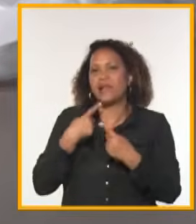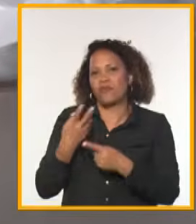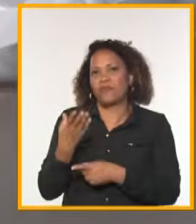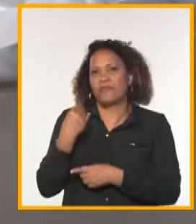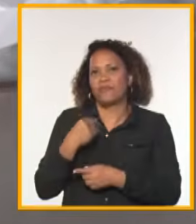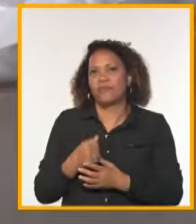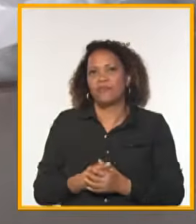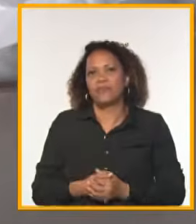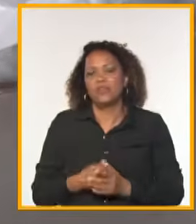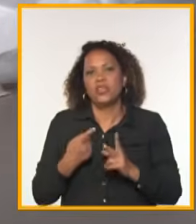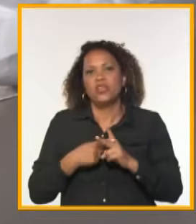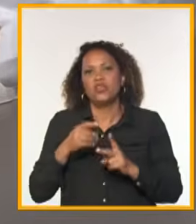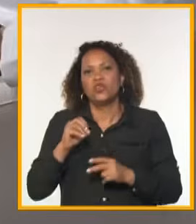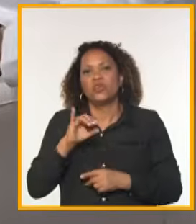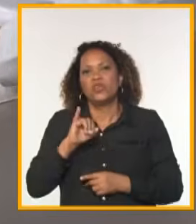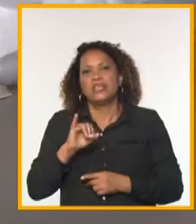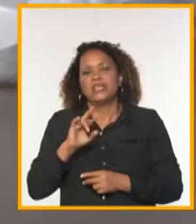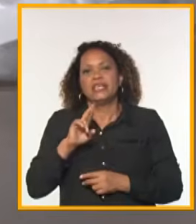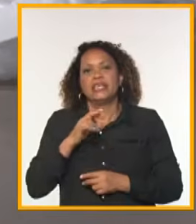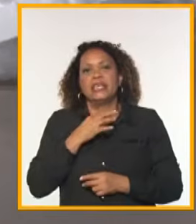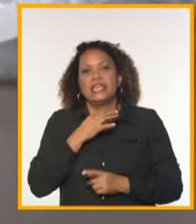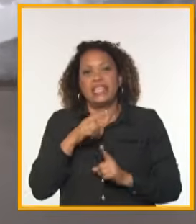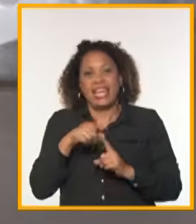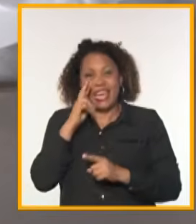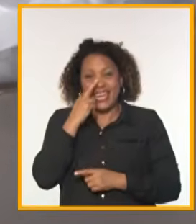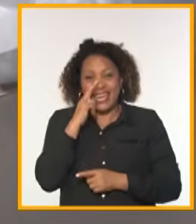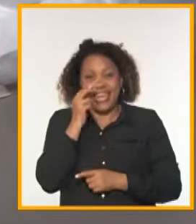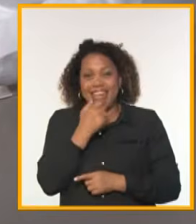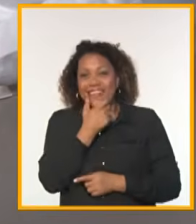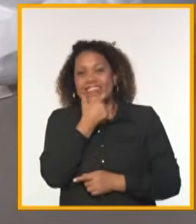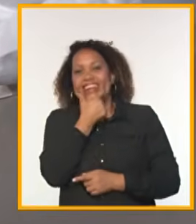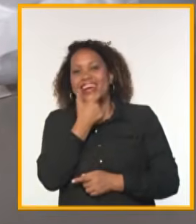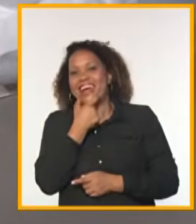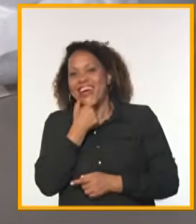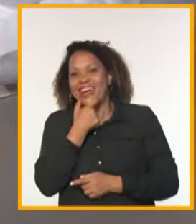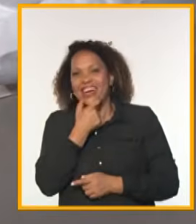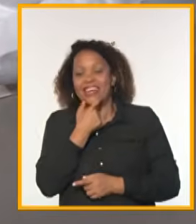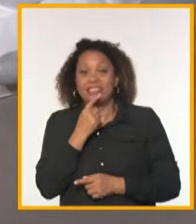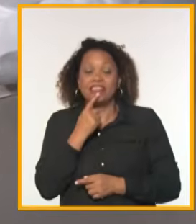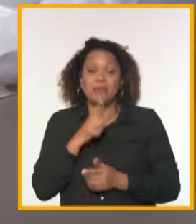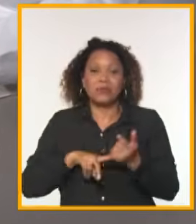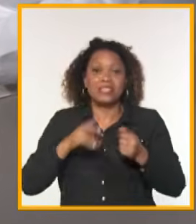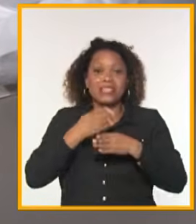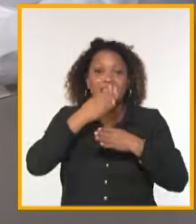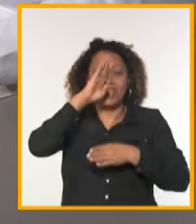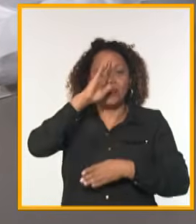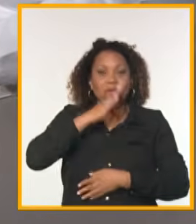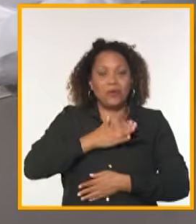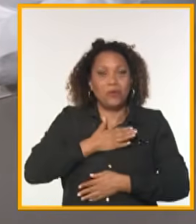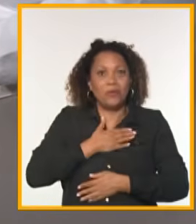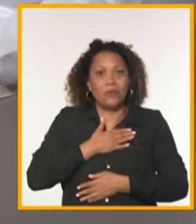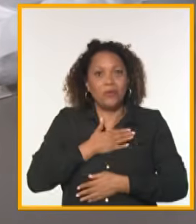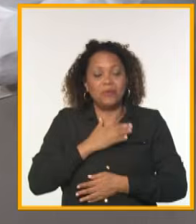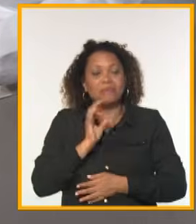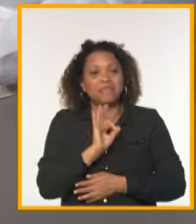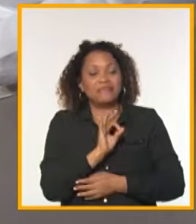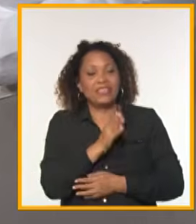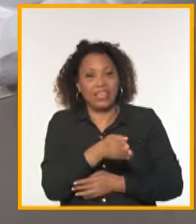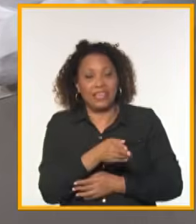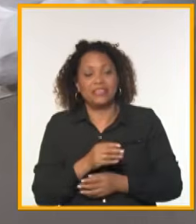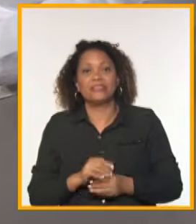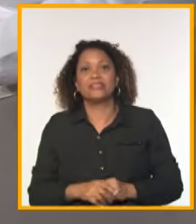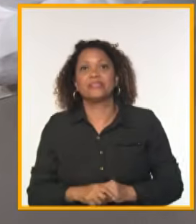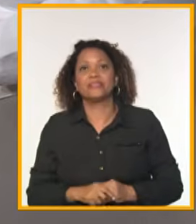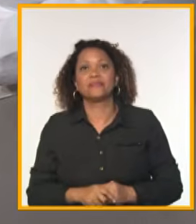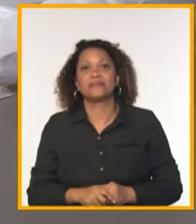iré, este negro sonriente, que es un santiaguero reyoyo, y ahí,